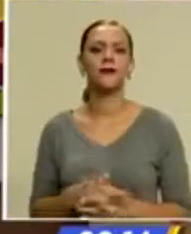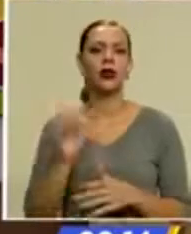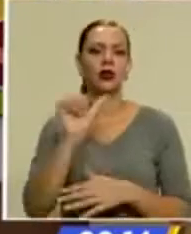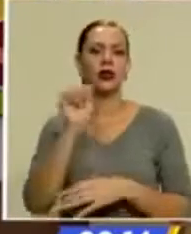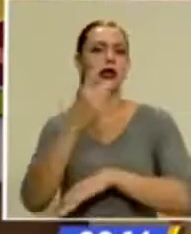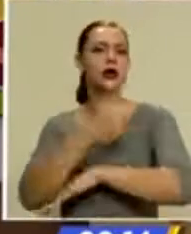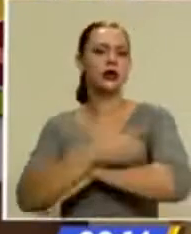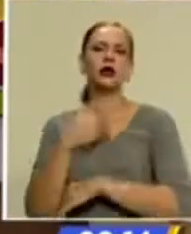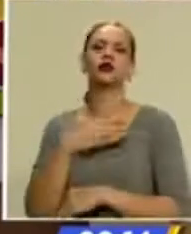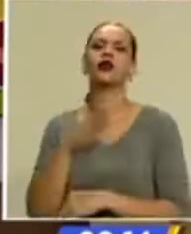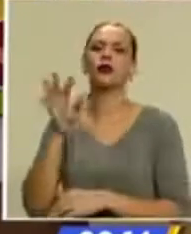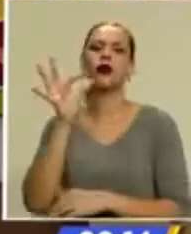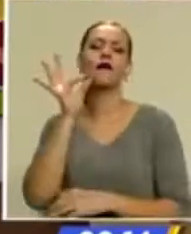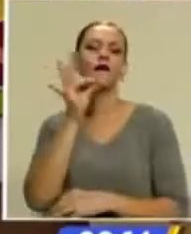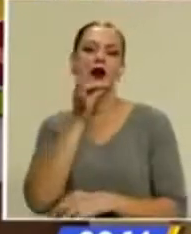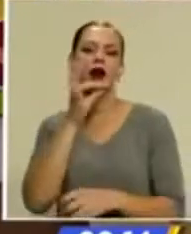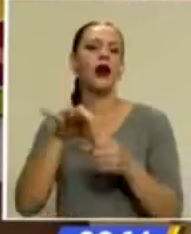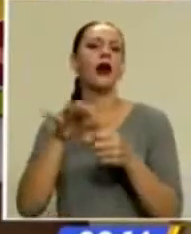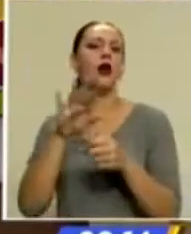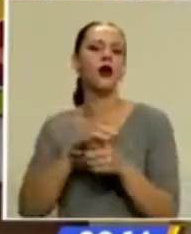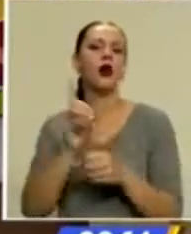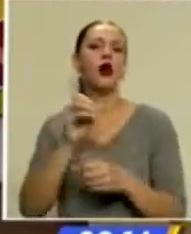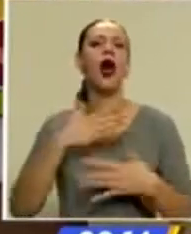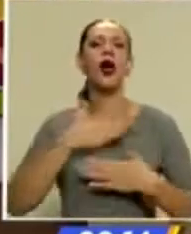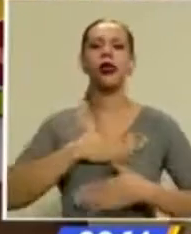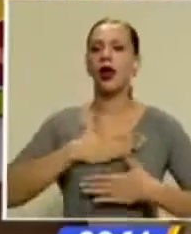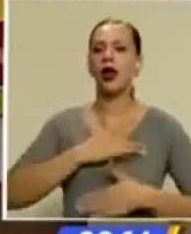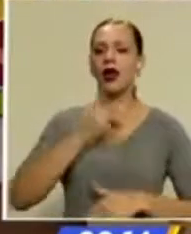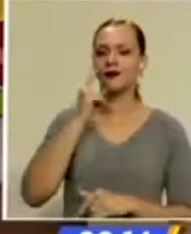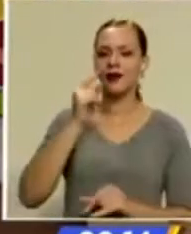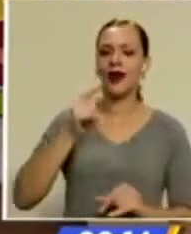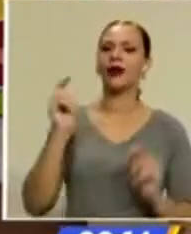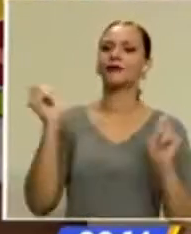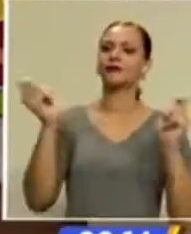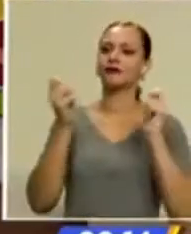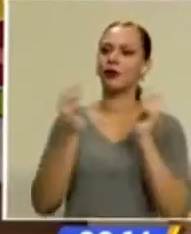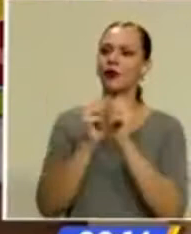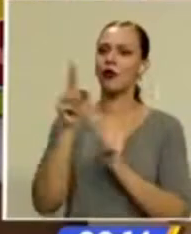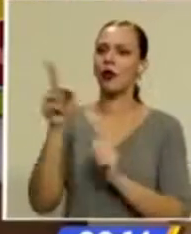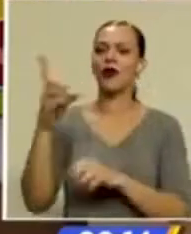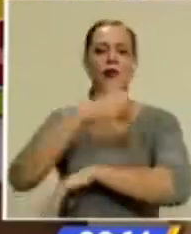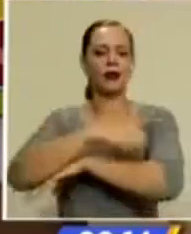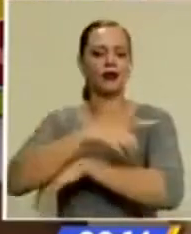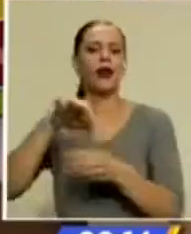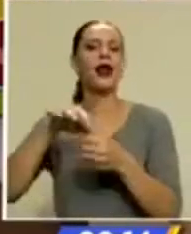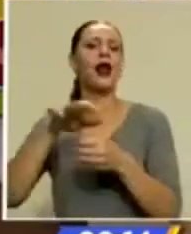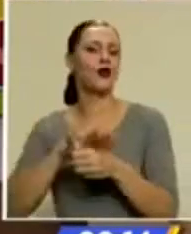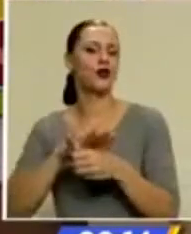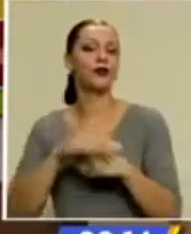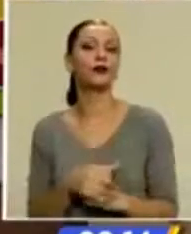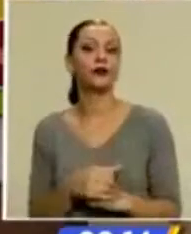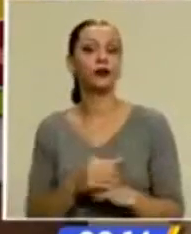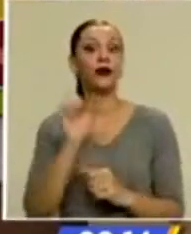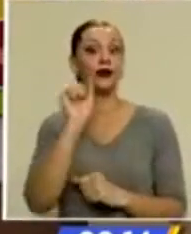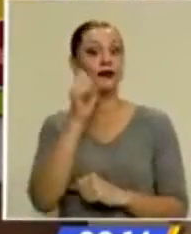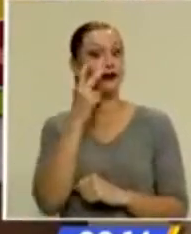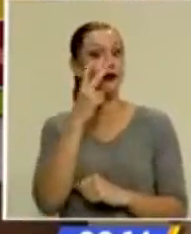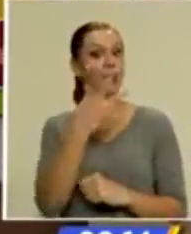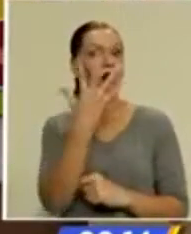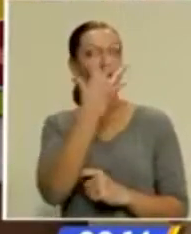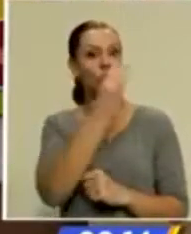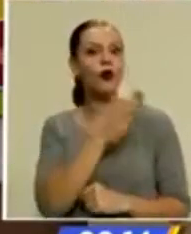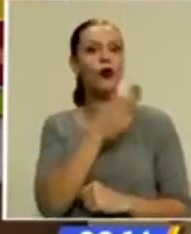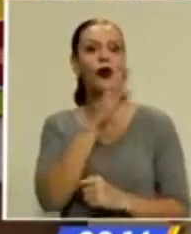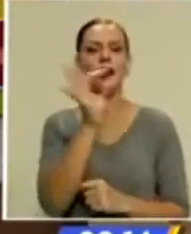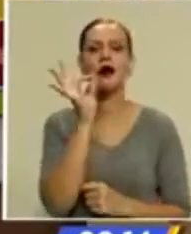10 días fui a la Feria del Agricultor en Atenas para celebrar con ellos el Día del Agricultor. Excelente. ¿Viste qué bonito que